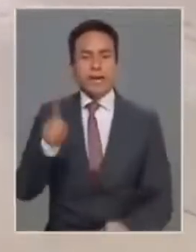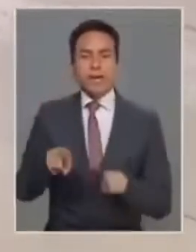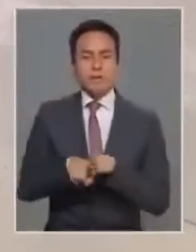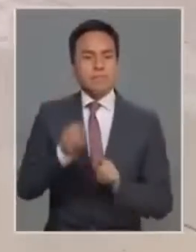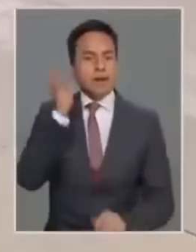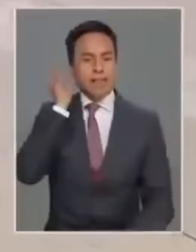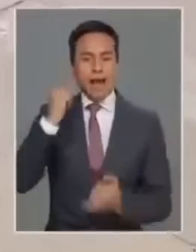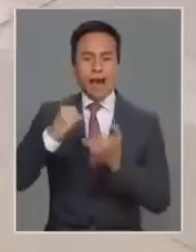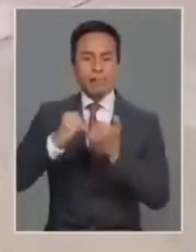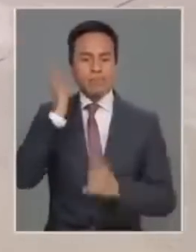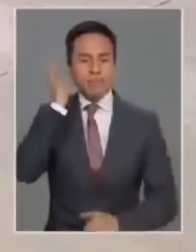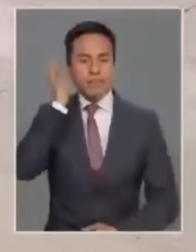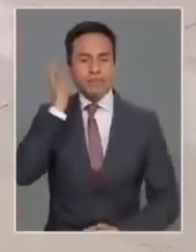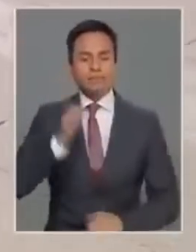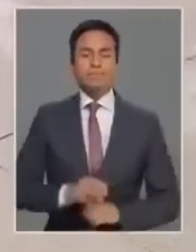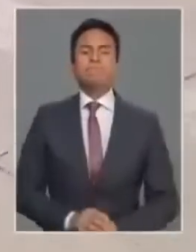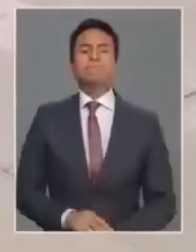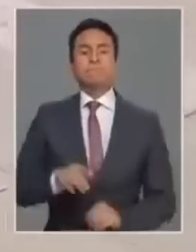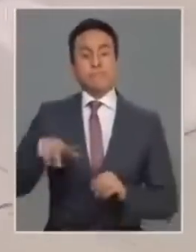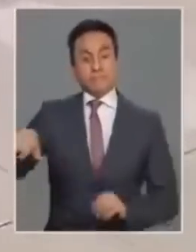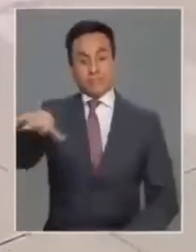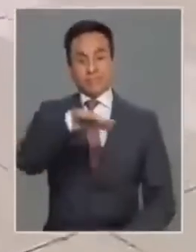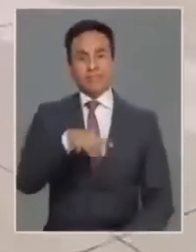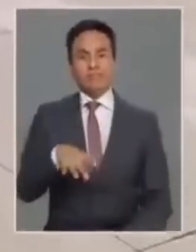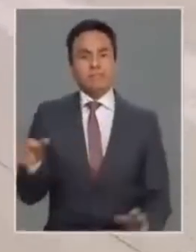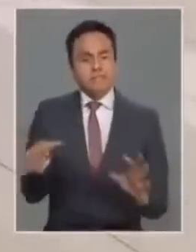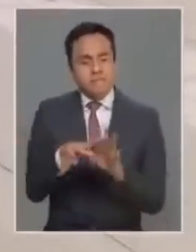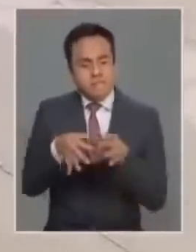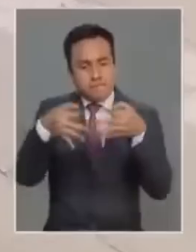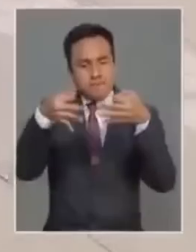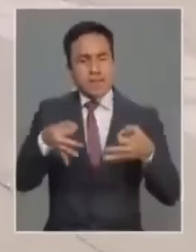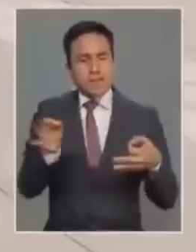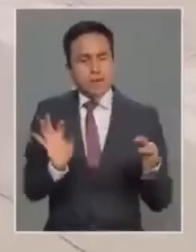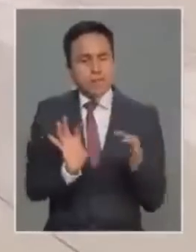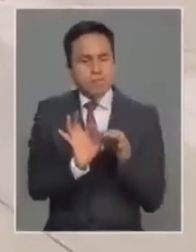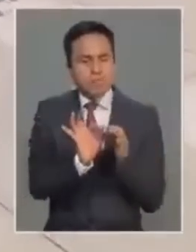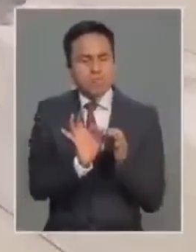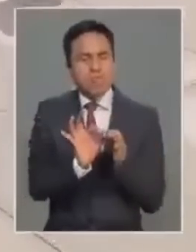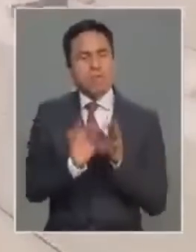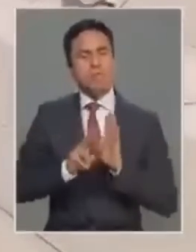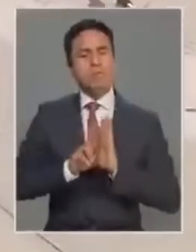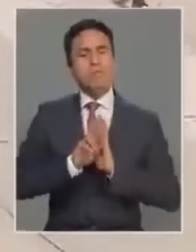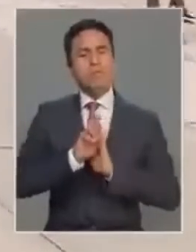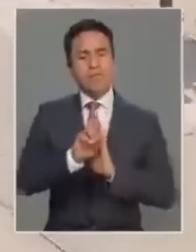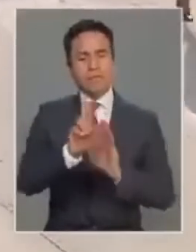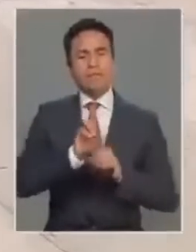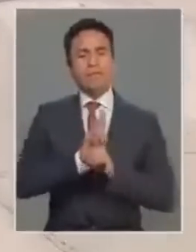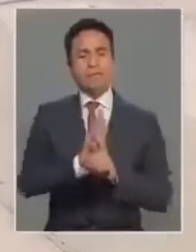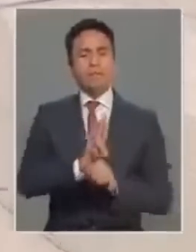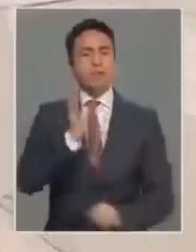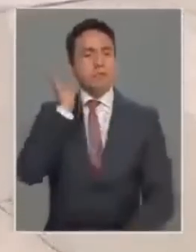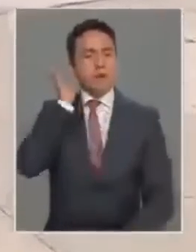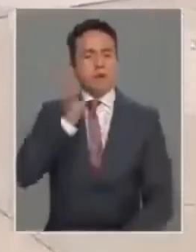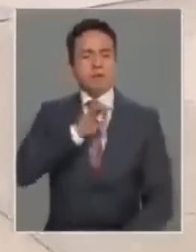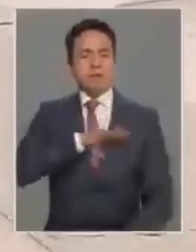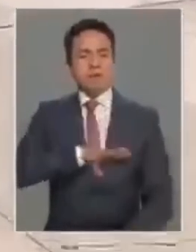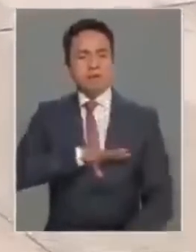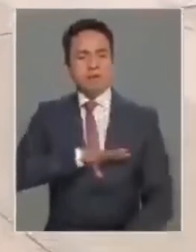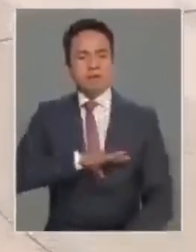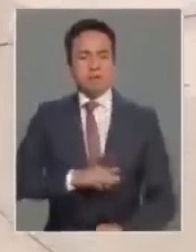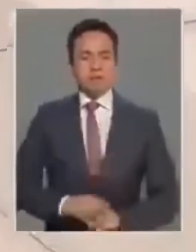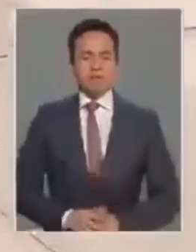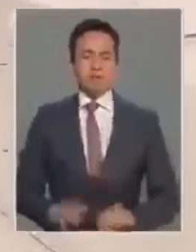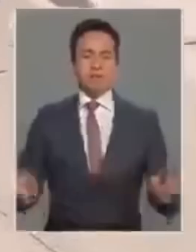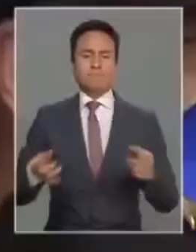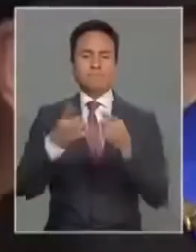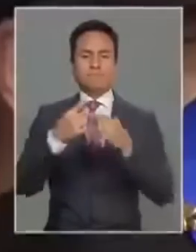¿quiénes son estos muchachos? Quiero ver más videos de ellos. Ok, ¿de qué manera no se pueden perder nuestros videos? Nicky les va a decir cómo pueden hacer para que no se